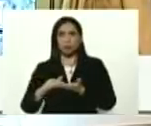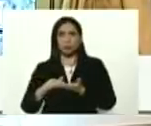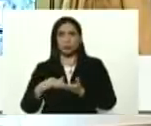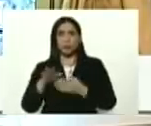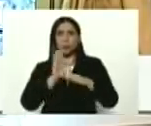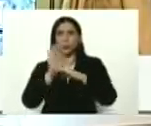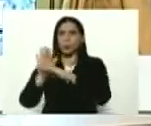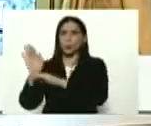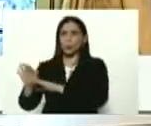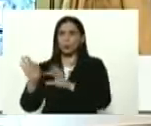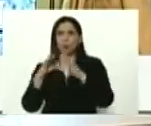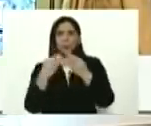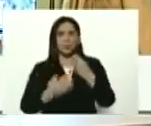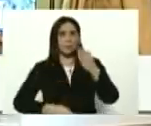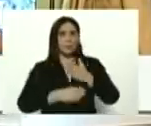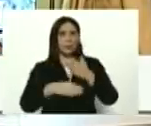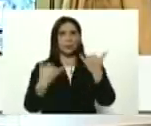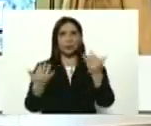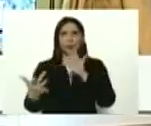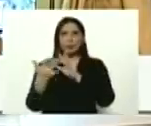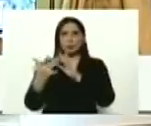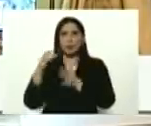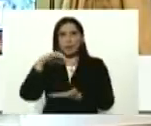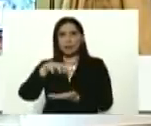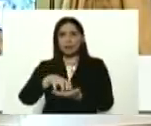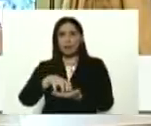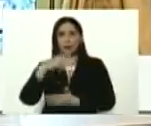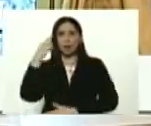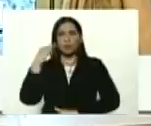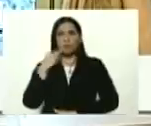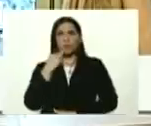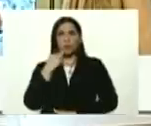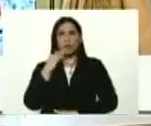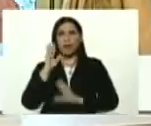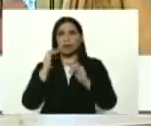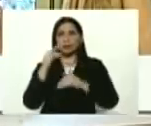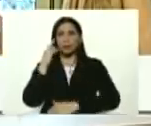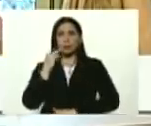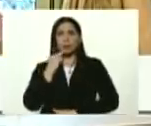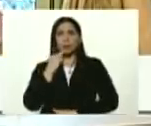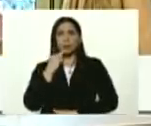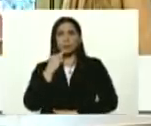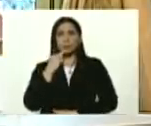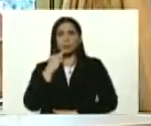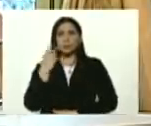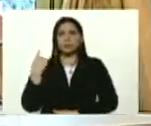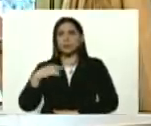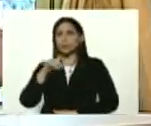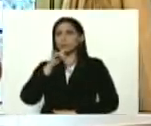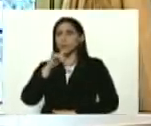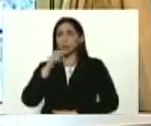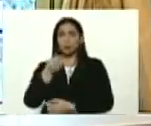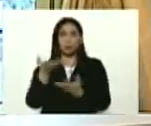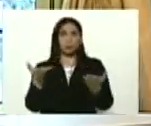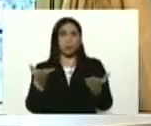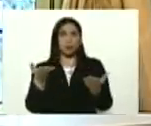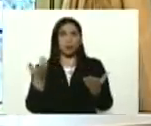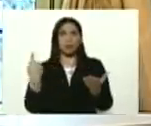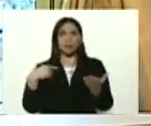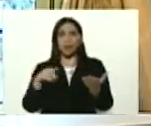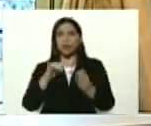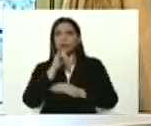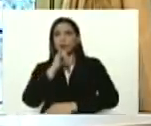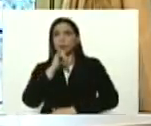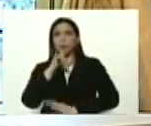cuidando la familia. Vámonos directo al Estado Bolívar. Atención Bolívar. Tengo noticias para ustedes, aquí tengo el